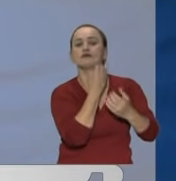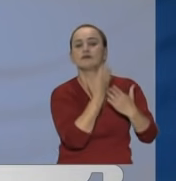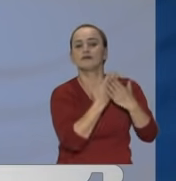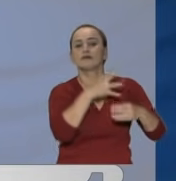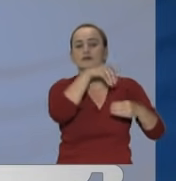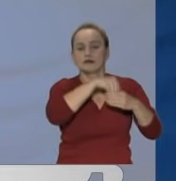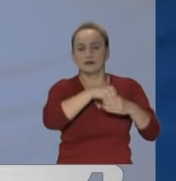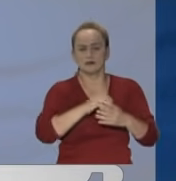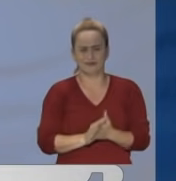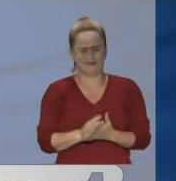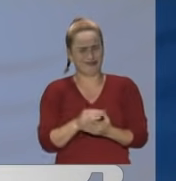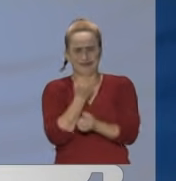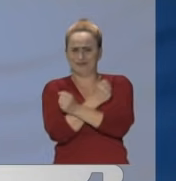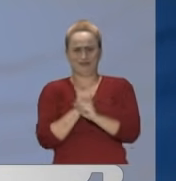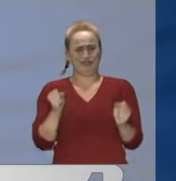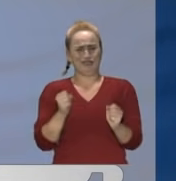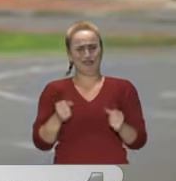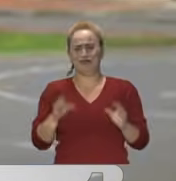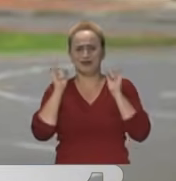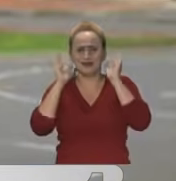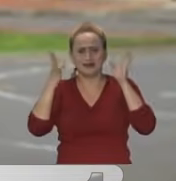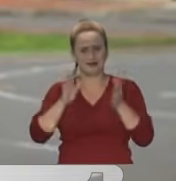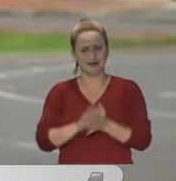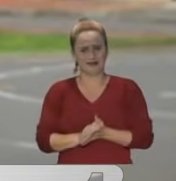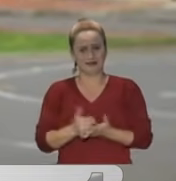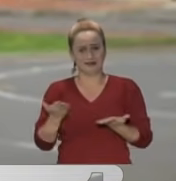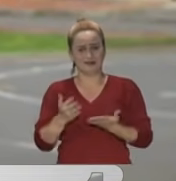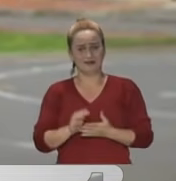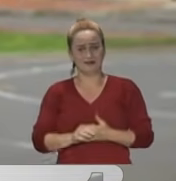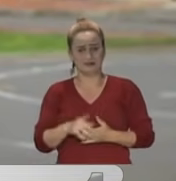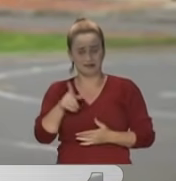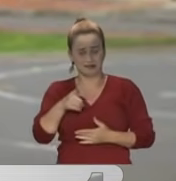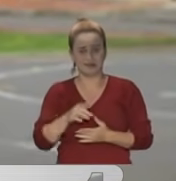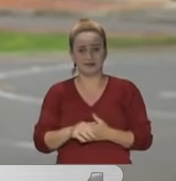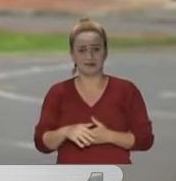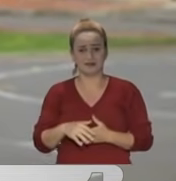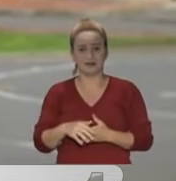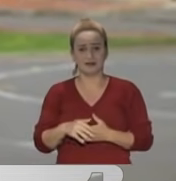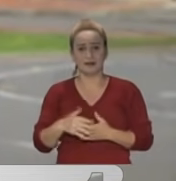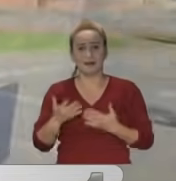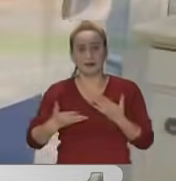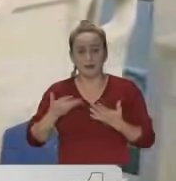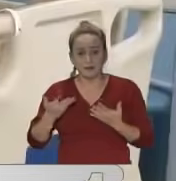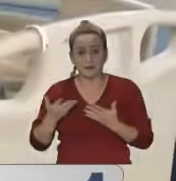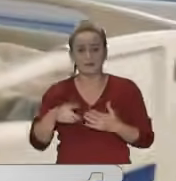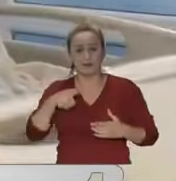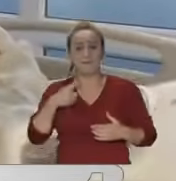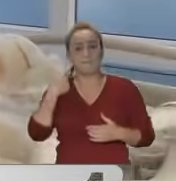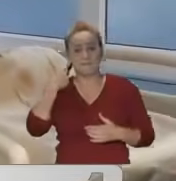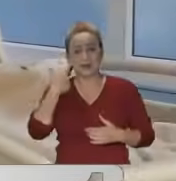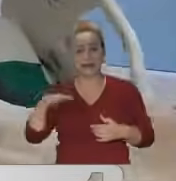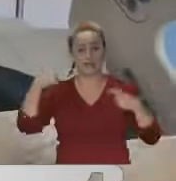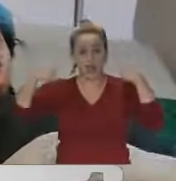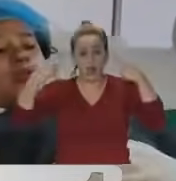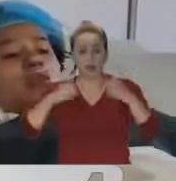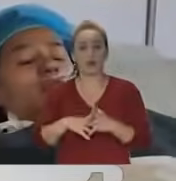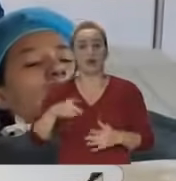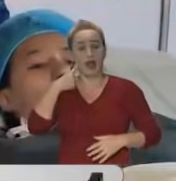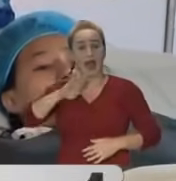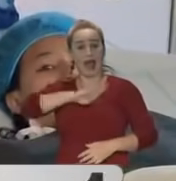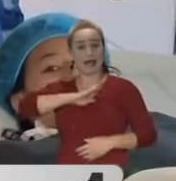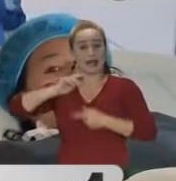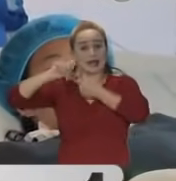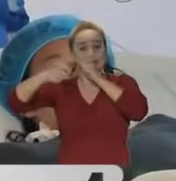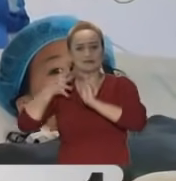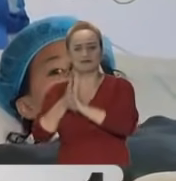Es inaudito esa cuestión, que sea un declarado con trastornos mentales. Hasta la alcaldesa Claudia